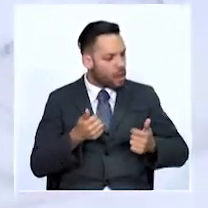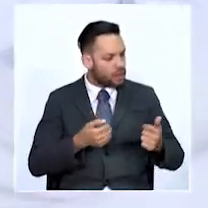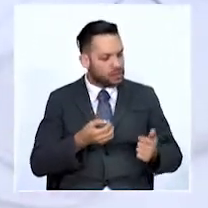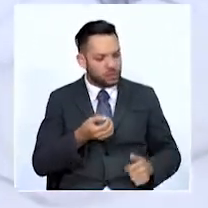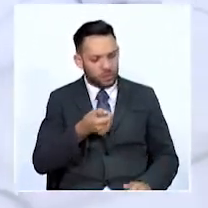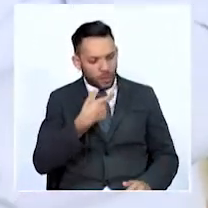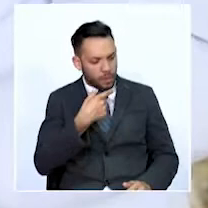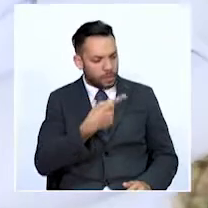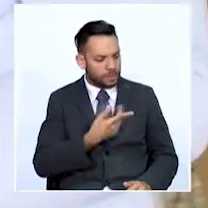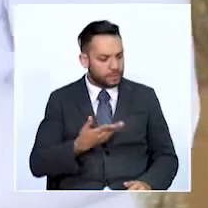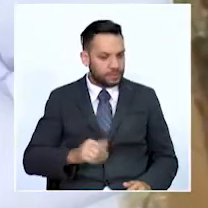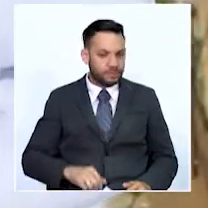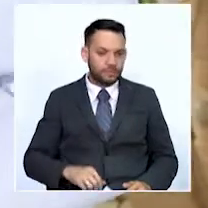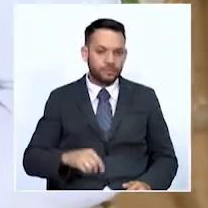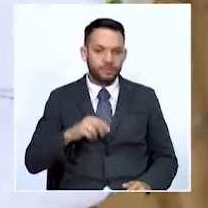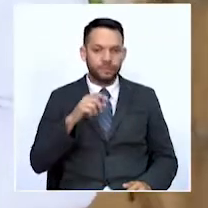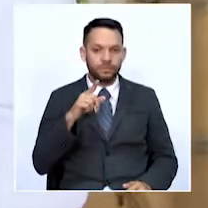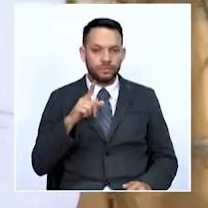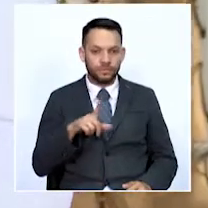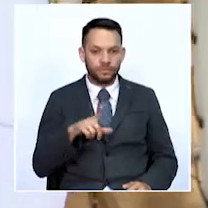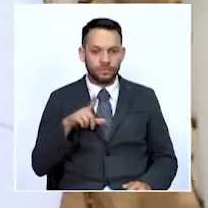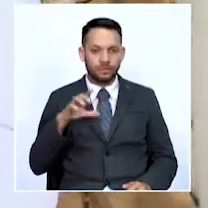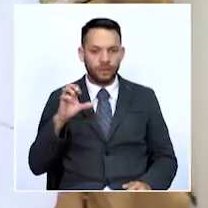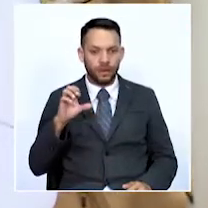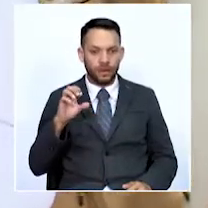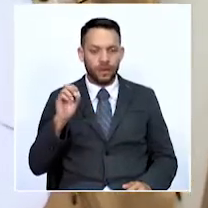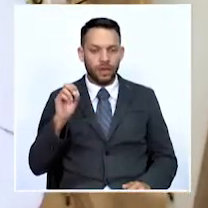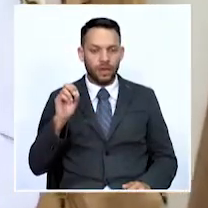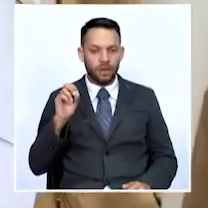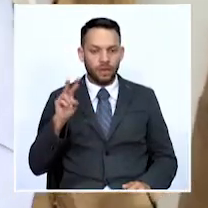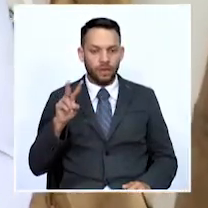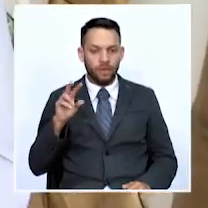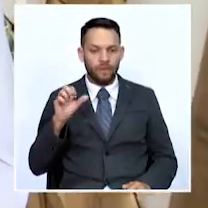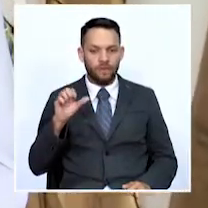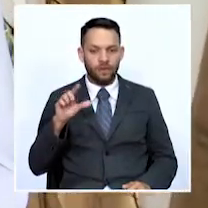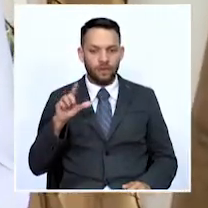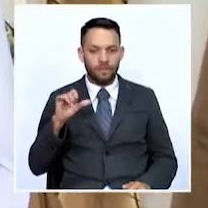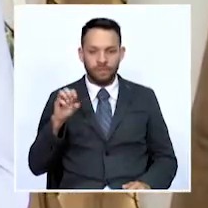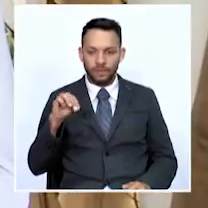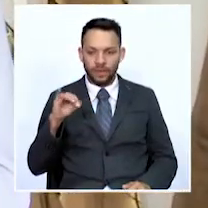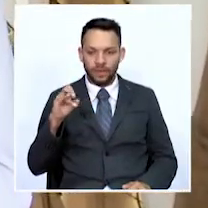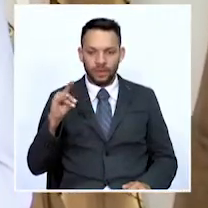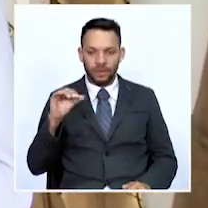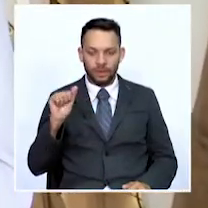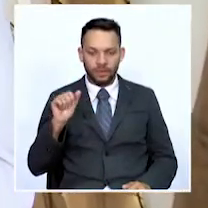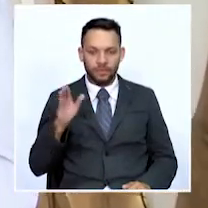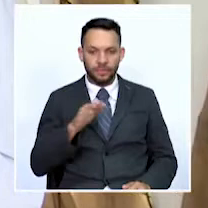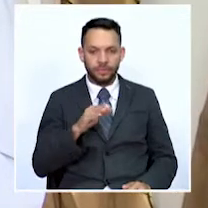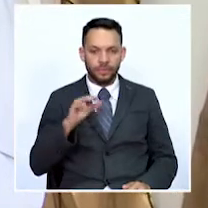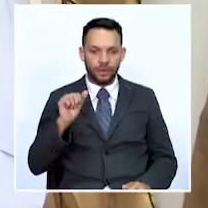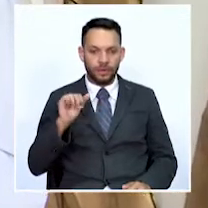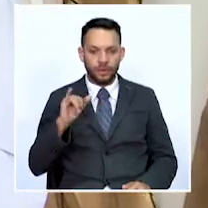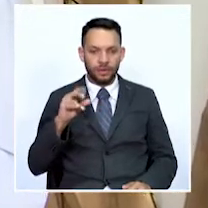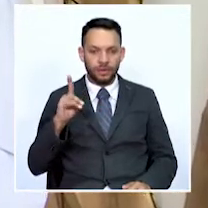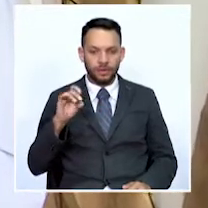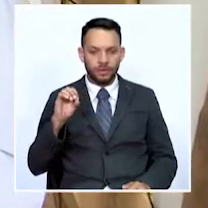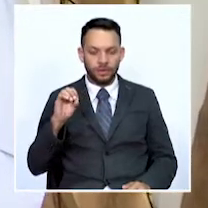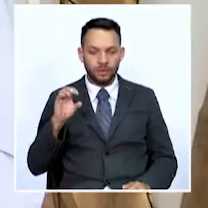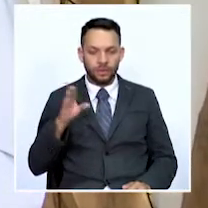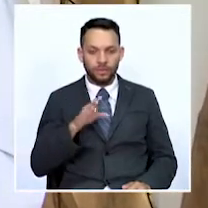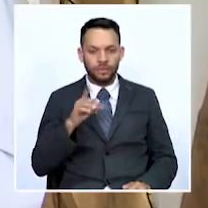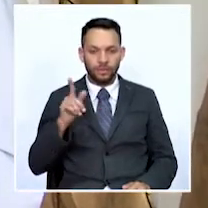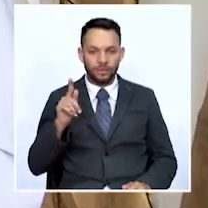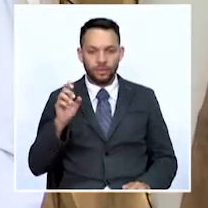Tomo levoflomida, sulfasalacena, ácido fólico, carbonato de calcio,